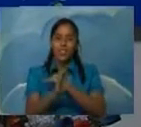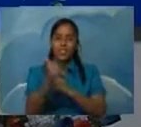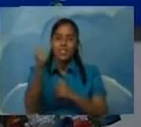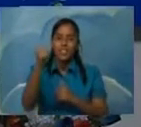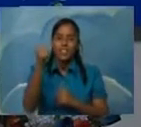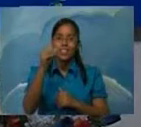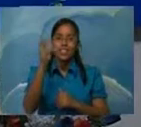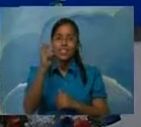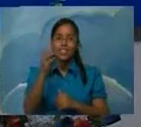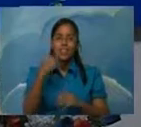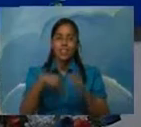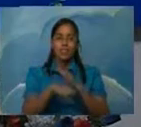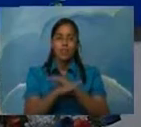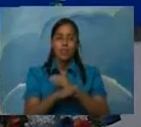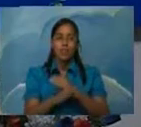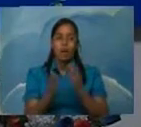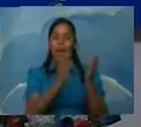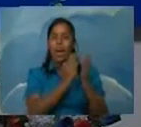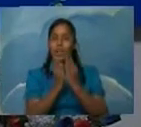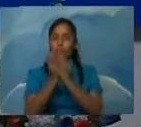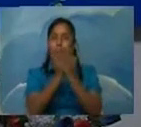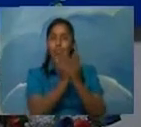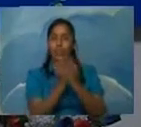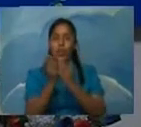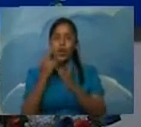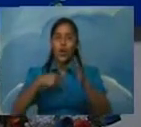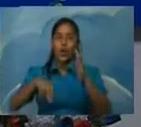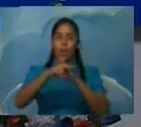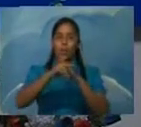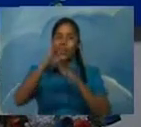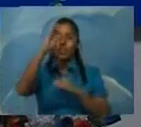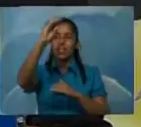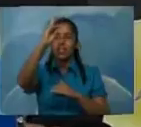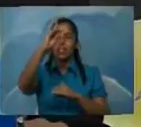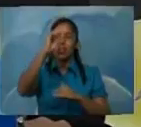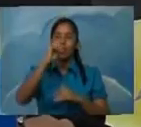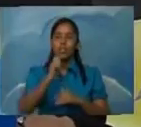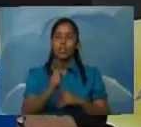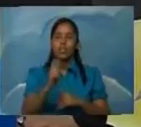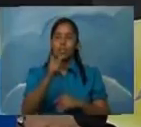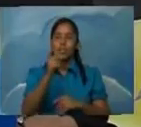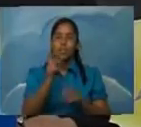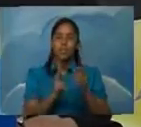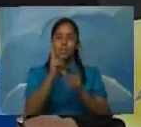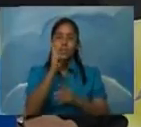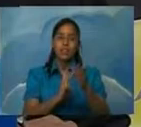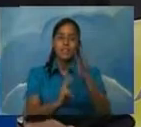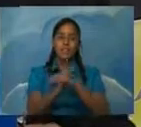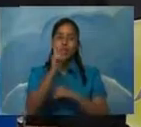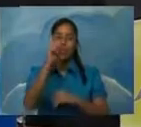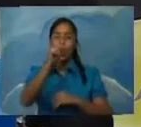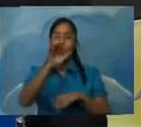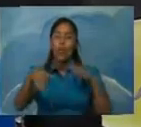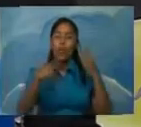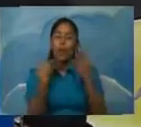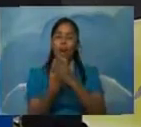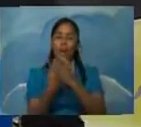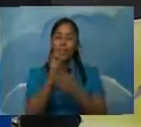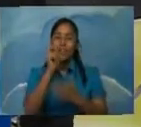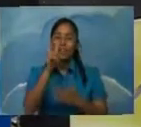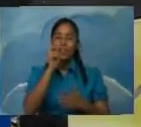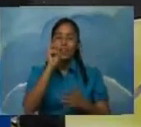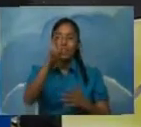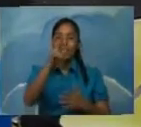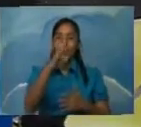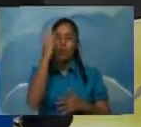Vamos a estudiarlo completo el día de hoy, Deuteronomio capítulo 16, desde el versículo 1 hasta el 22. ¡Qué